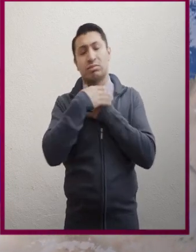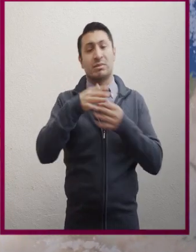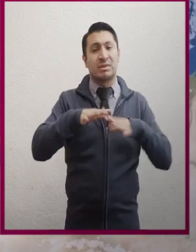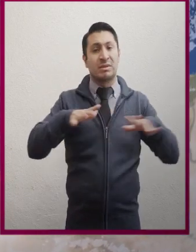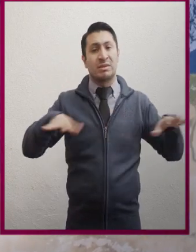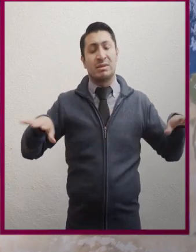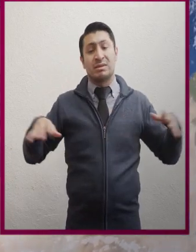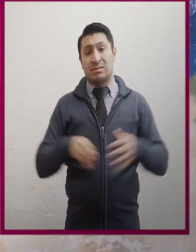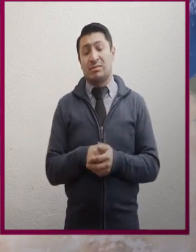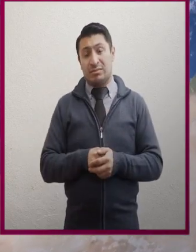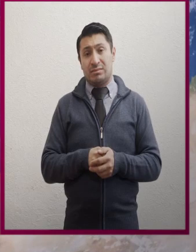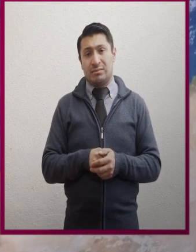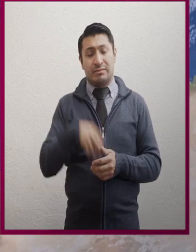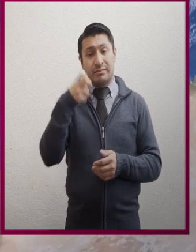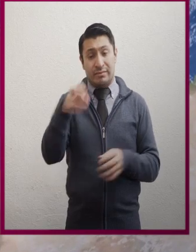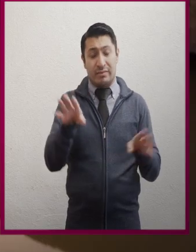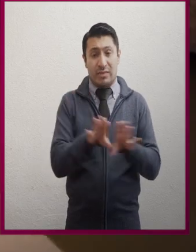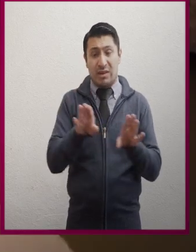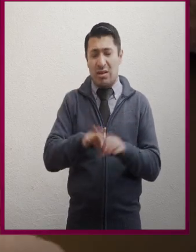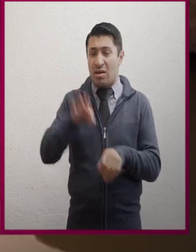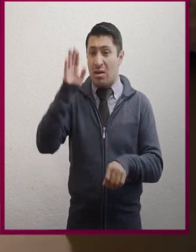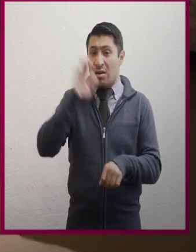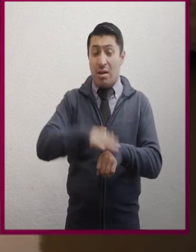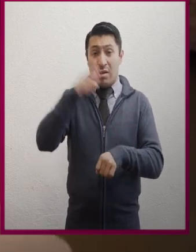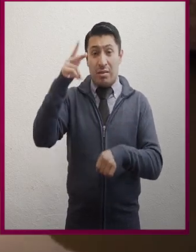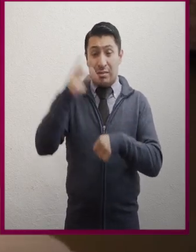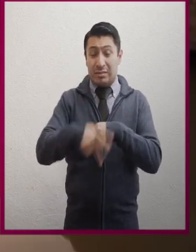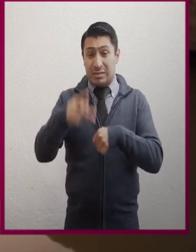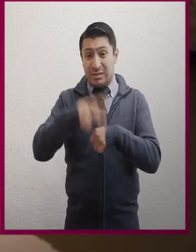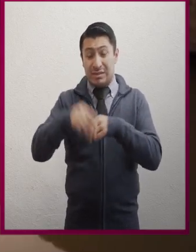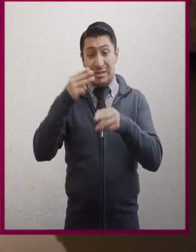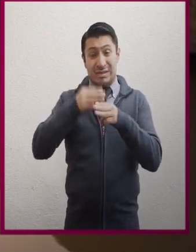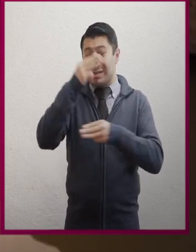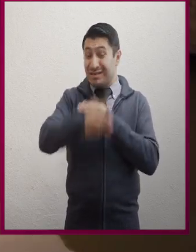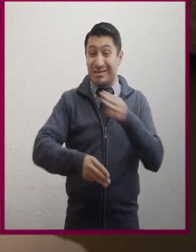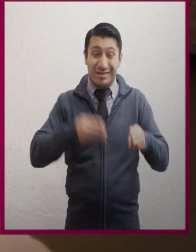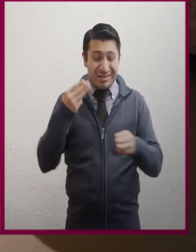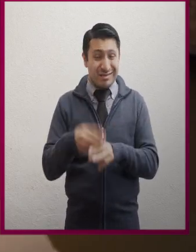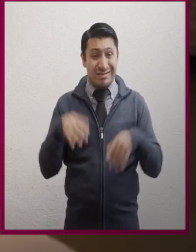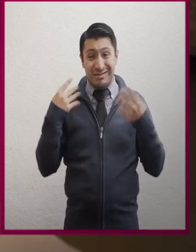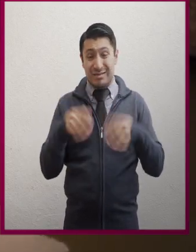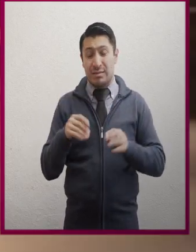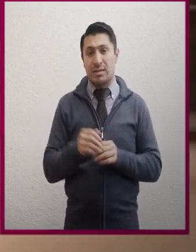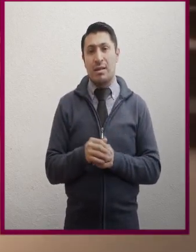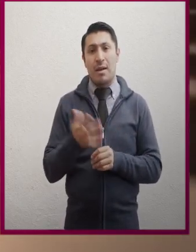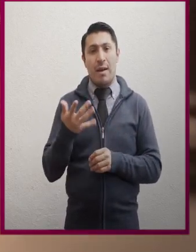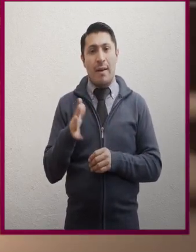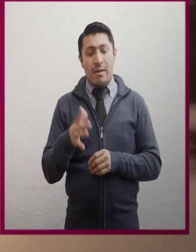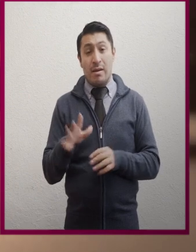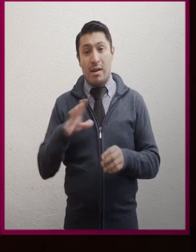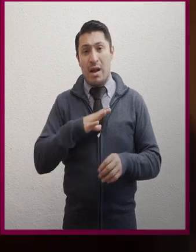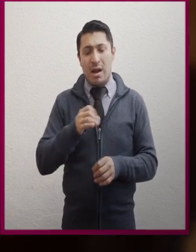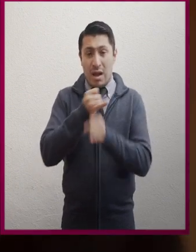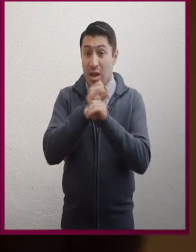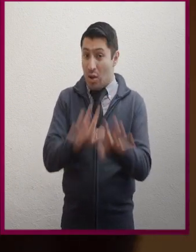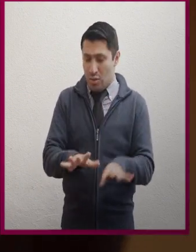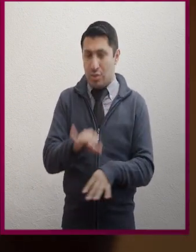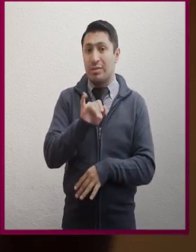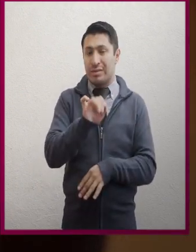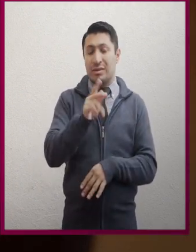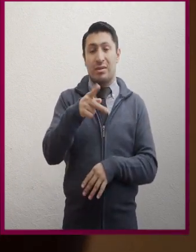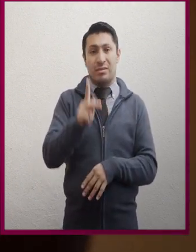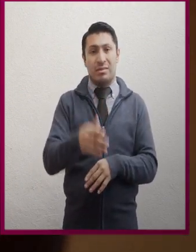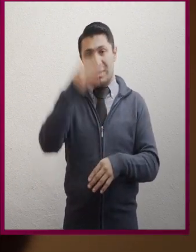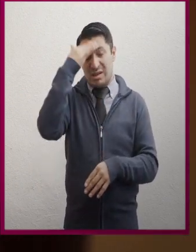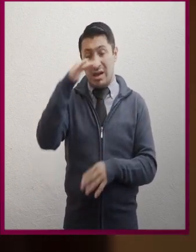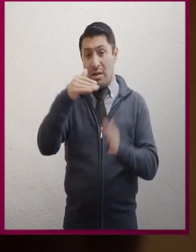las más letales de todo el mundo. De ellas, al menos, tenemos información, pero se sabe menos de los que han muerto intentando